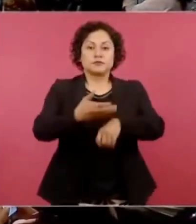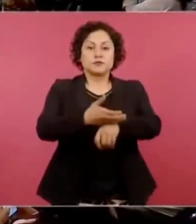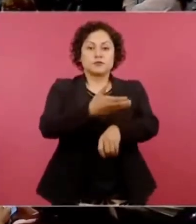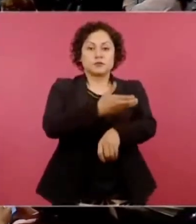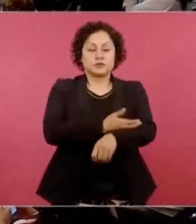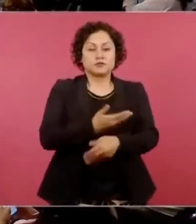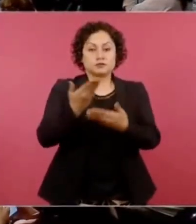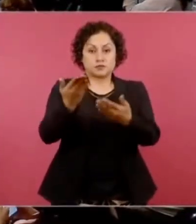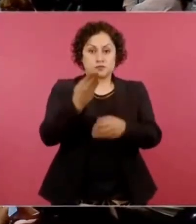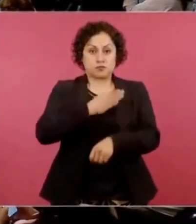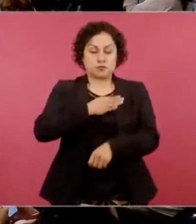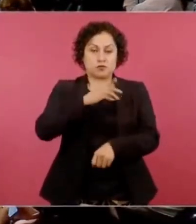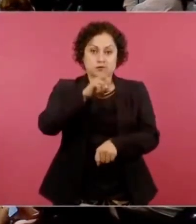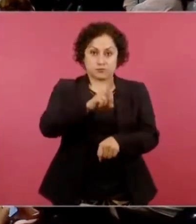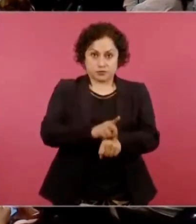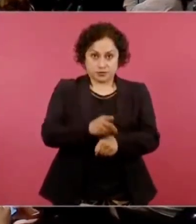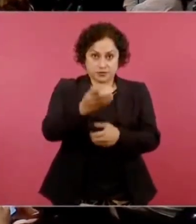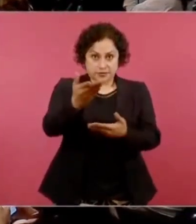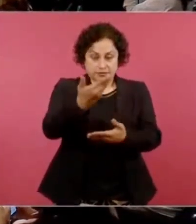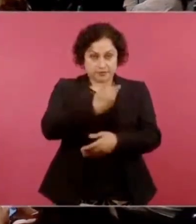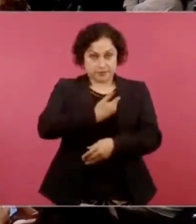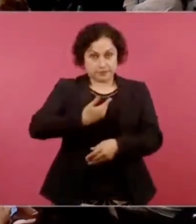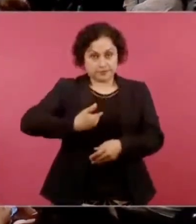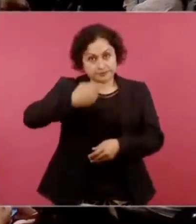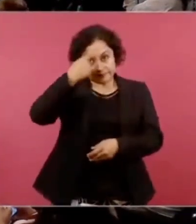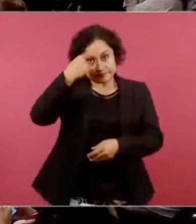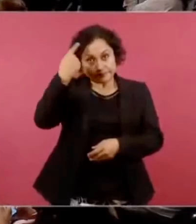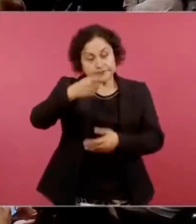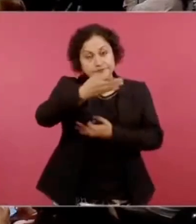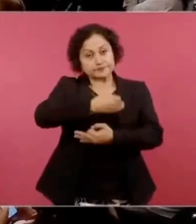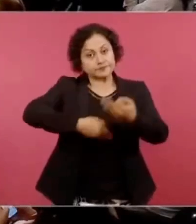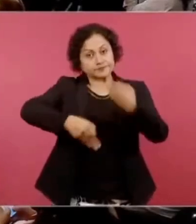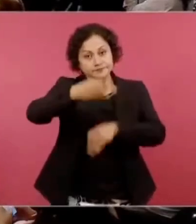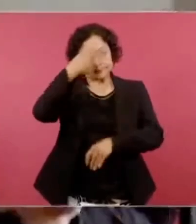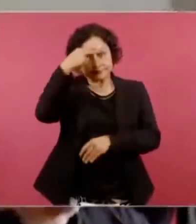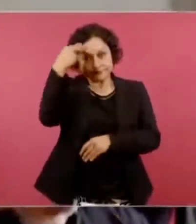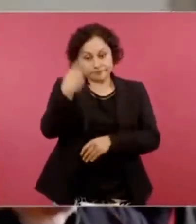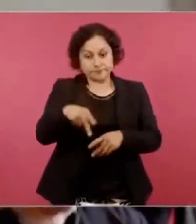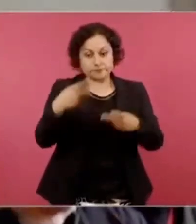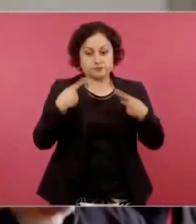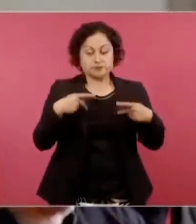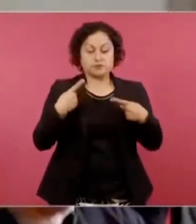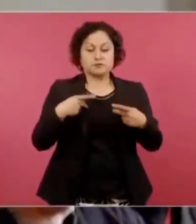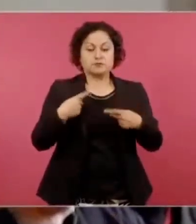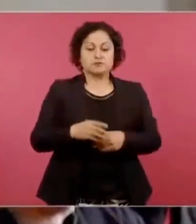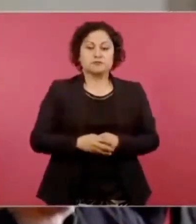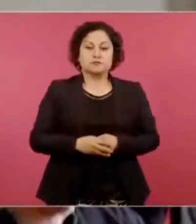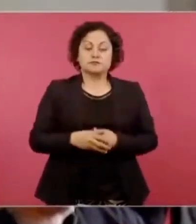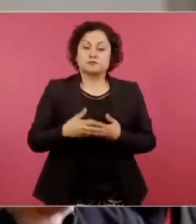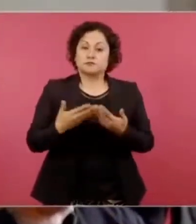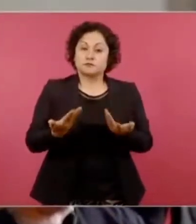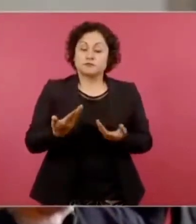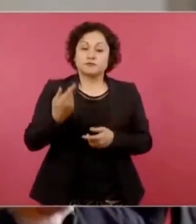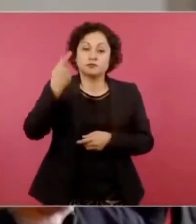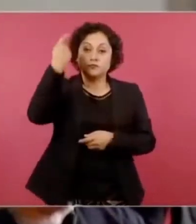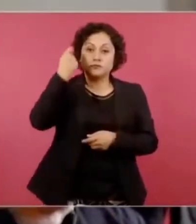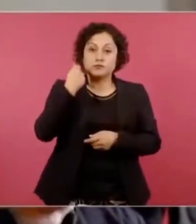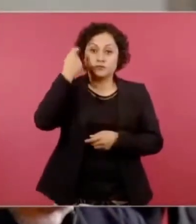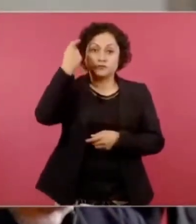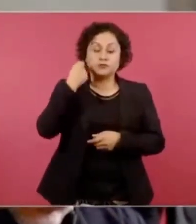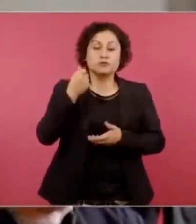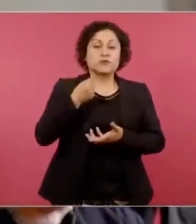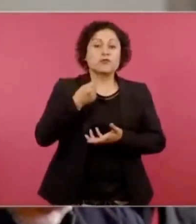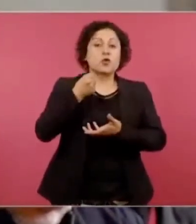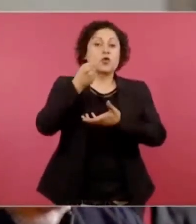mexicanos. Avanza la iniciativa del Fondo para Pensiones del Bienestar,